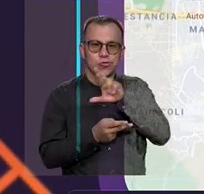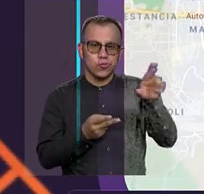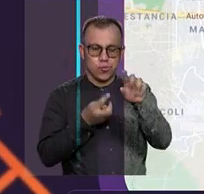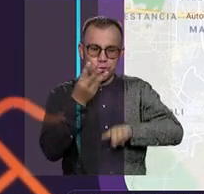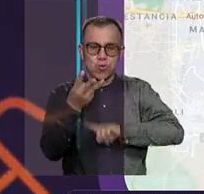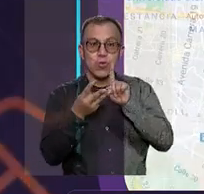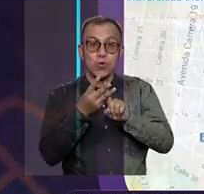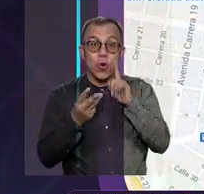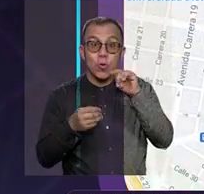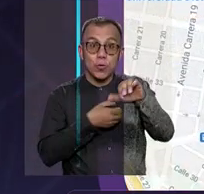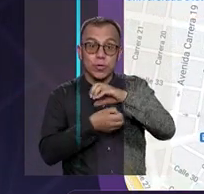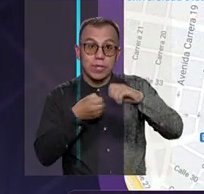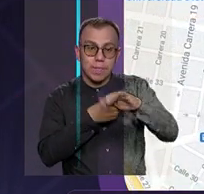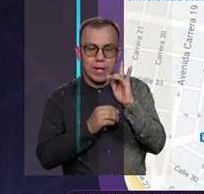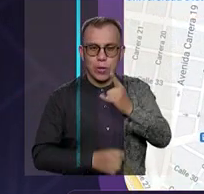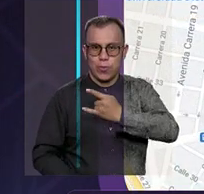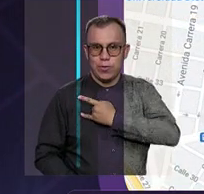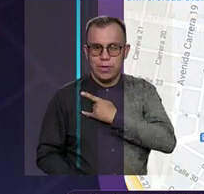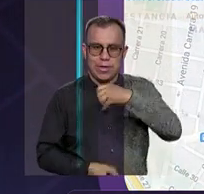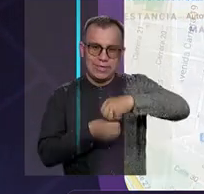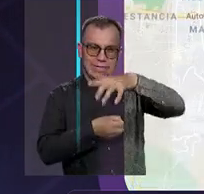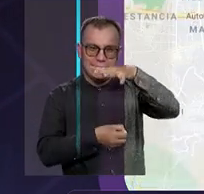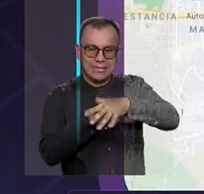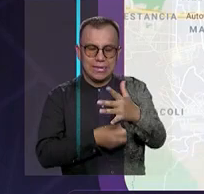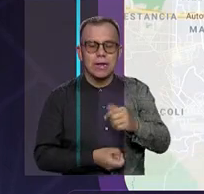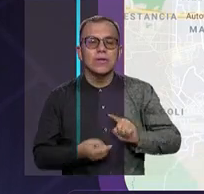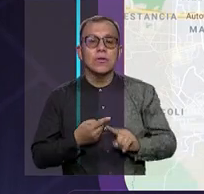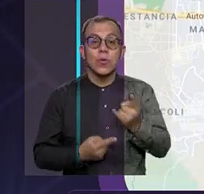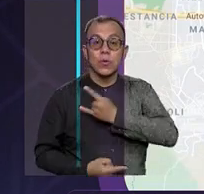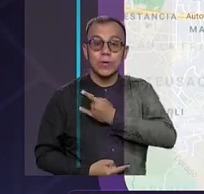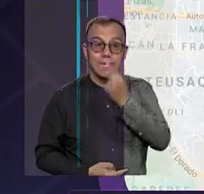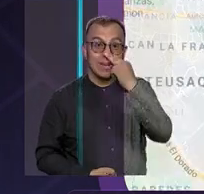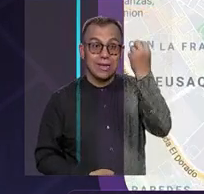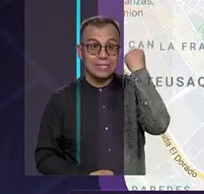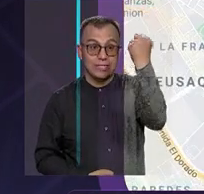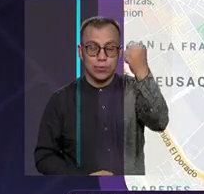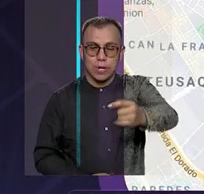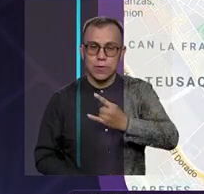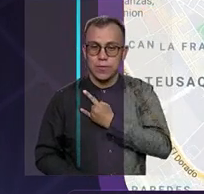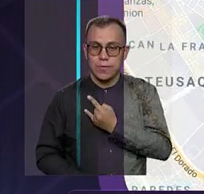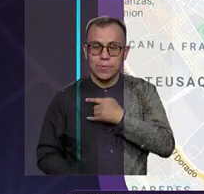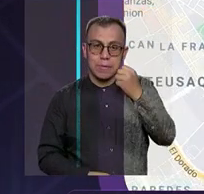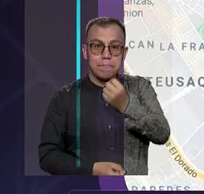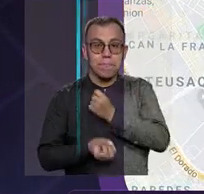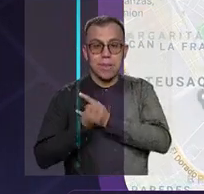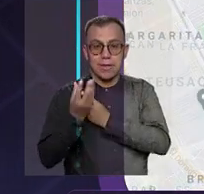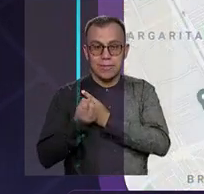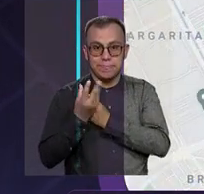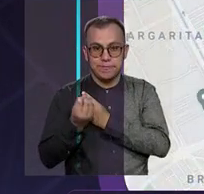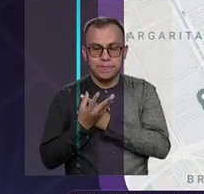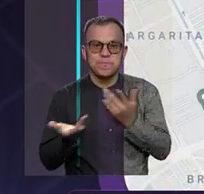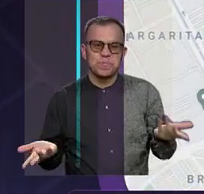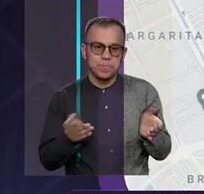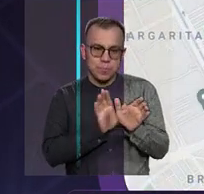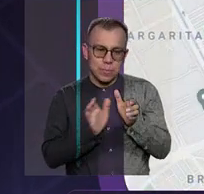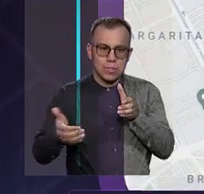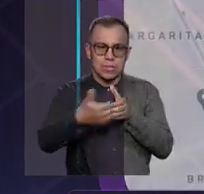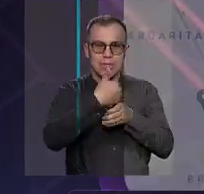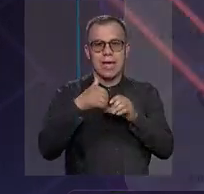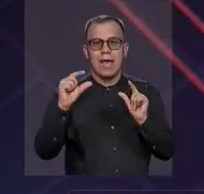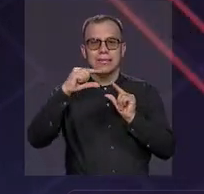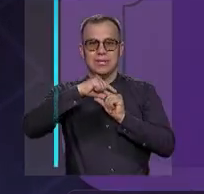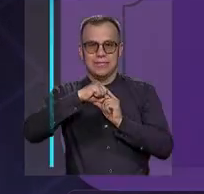de Cundinamarca, Universidad Distrital, Universidad Nacional, Universidad Pedagógica, Glorieta El